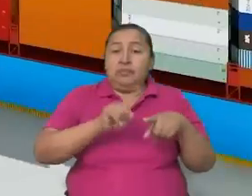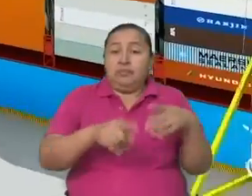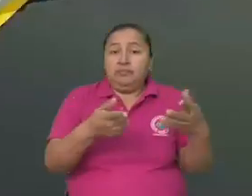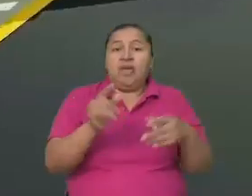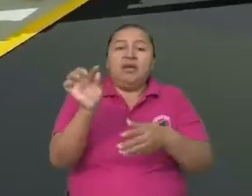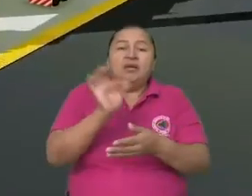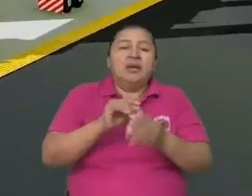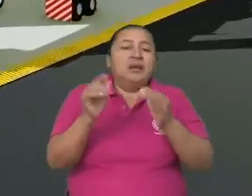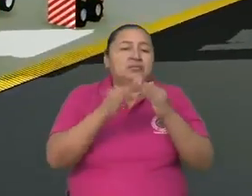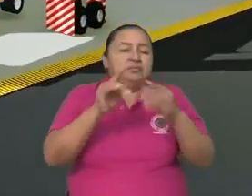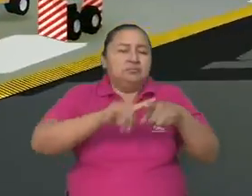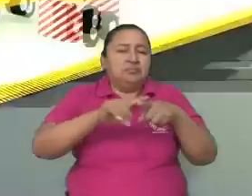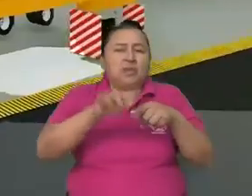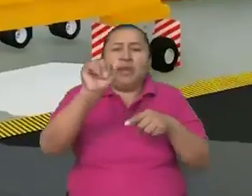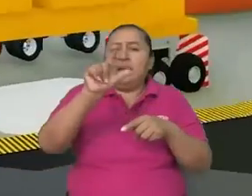Y